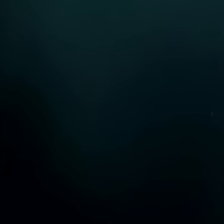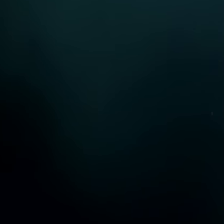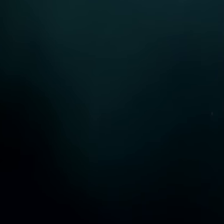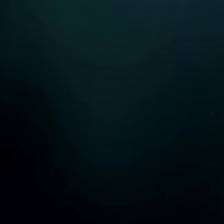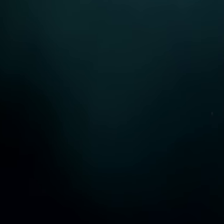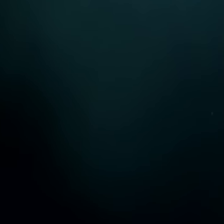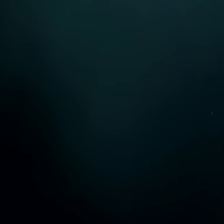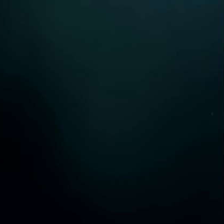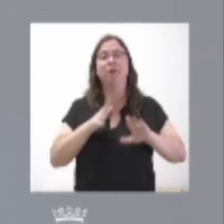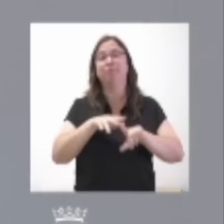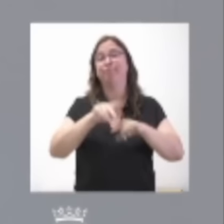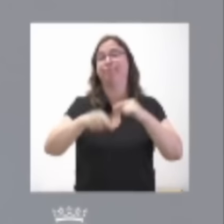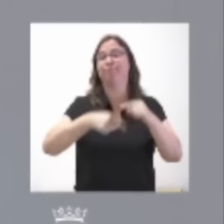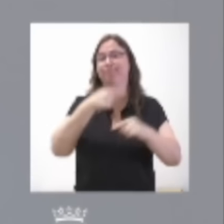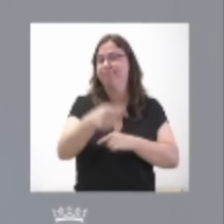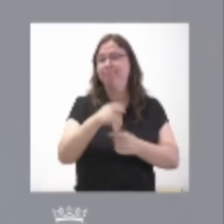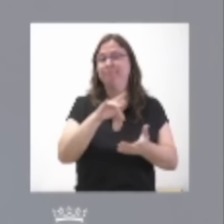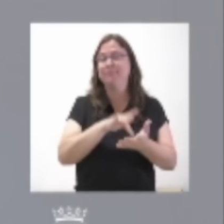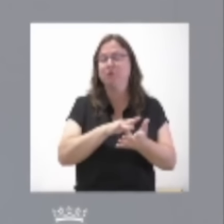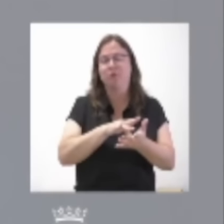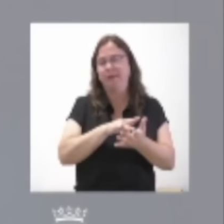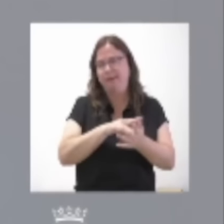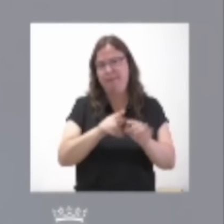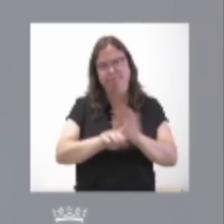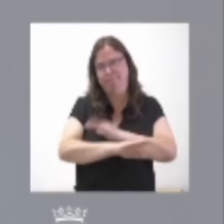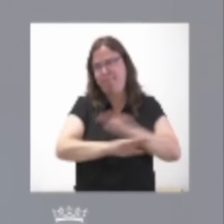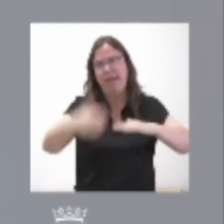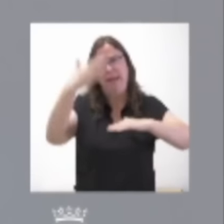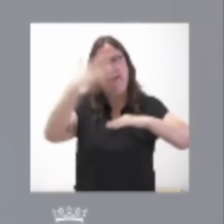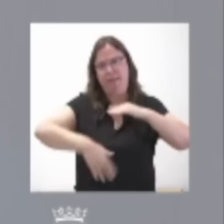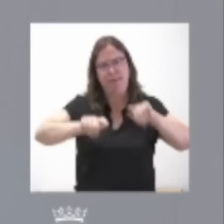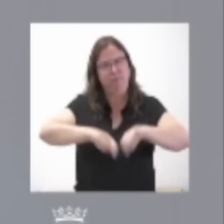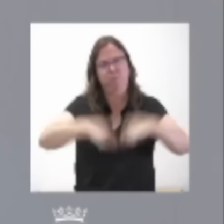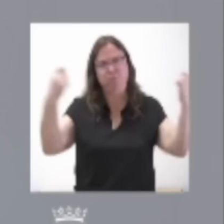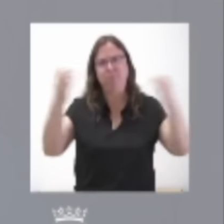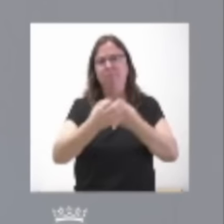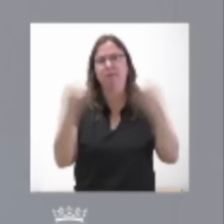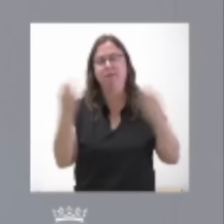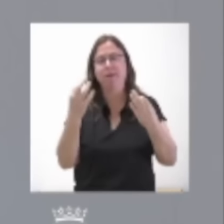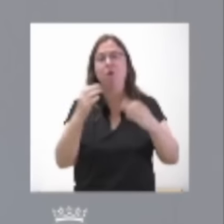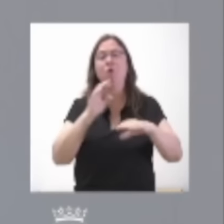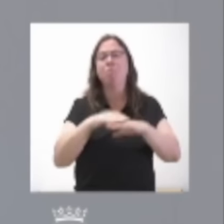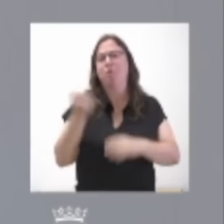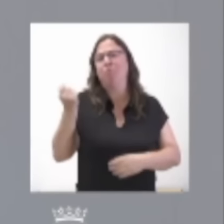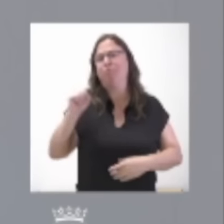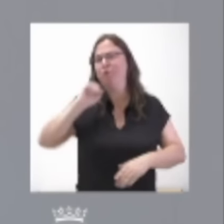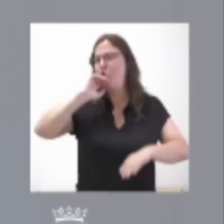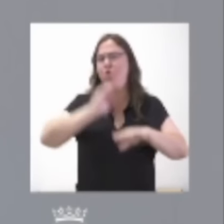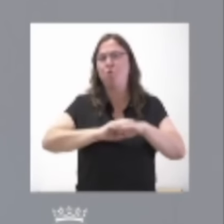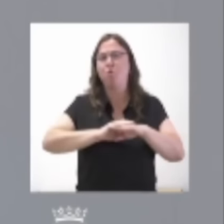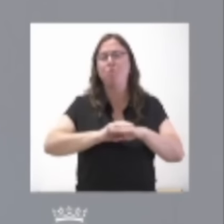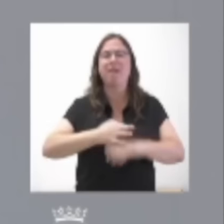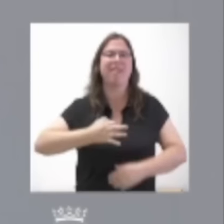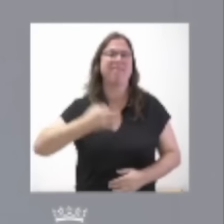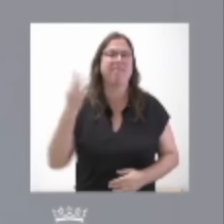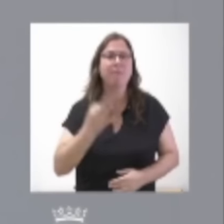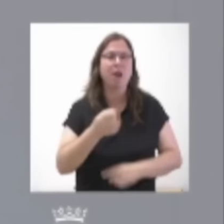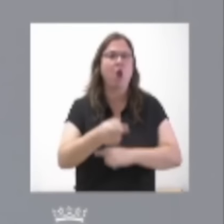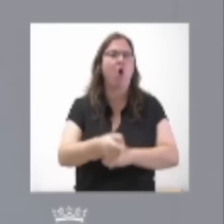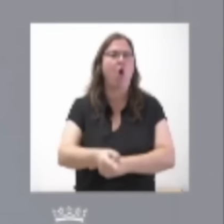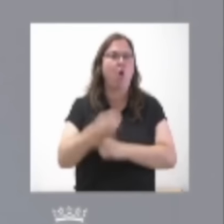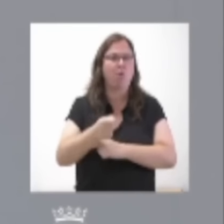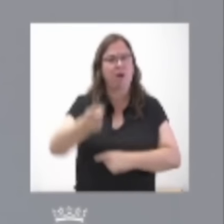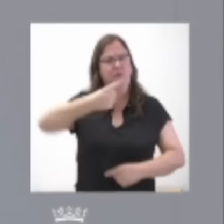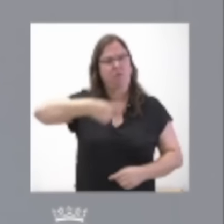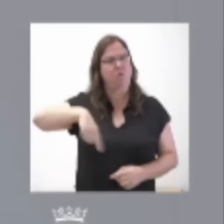de Castilla y León. La gota que ha colmado el vaso ha sido el incumplimiento del deber, de la obligación que nos habíamos